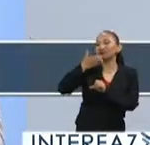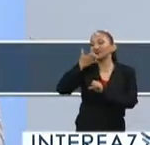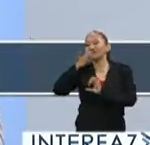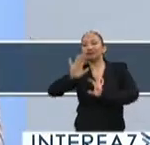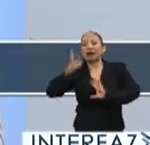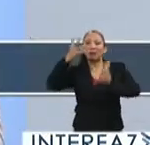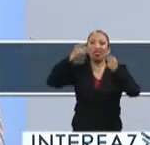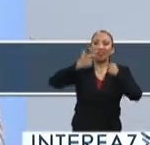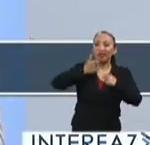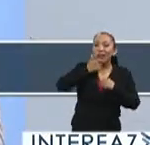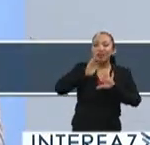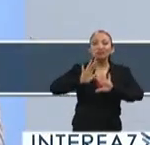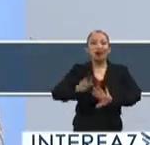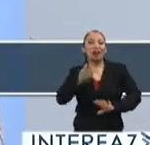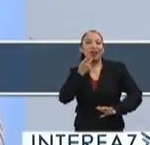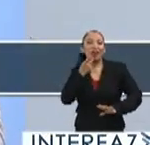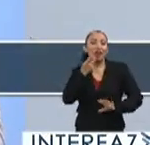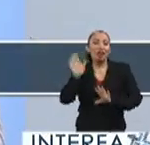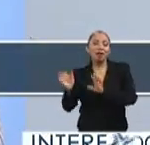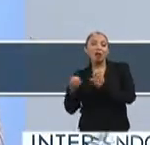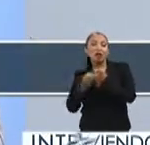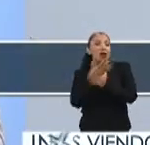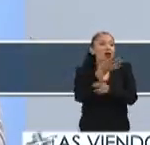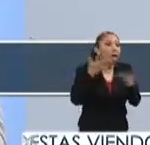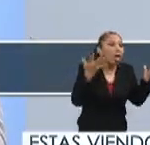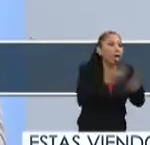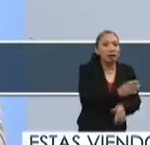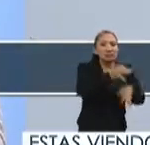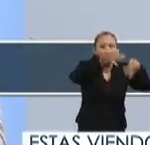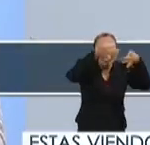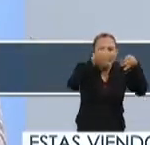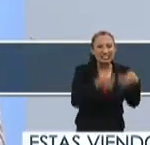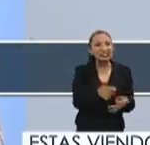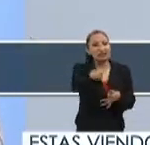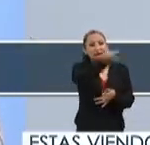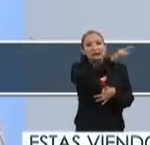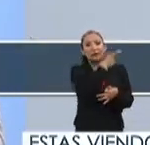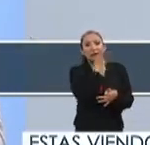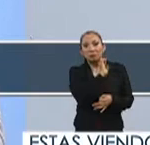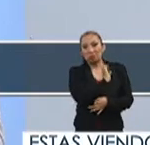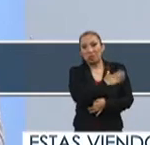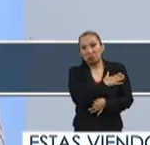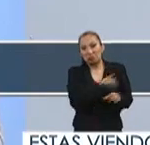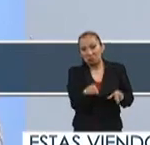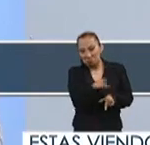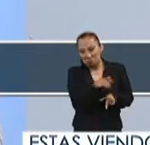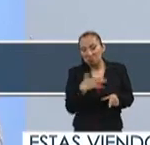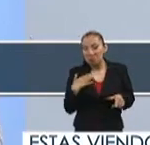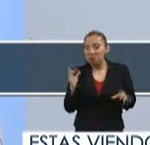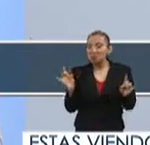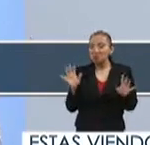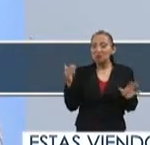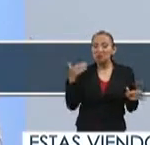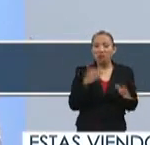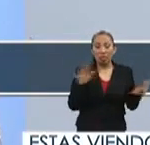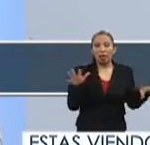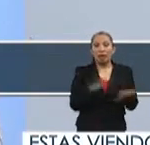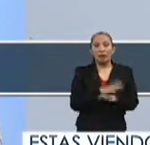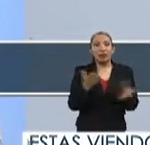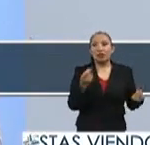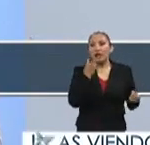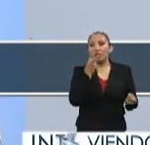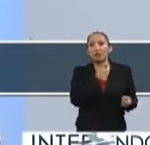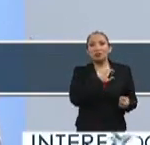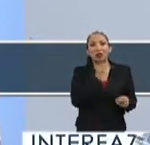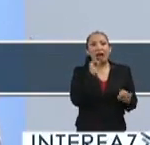estás ahí aprendiendo inglés y ahí estás hablando en inglés, pero sales y te enfrentas a que todo el mundo habla español. Y llegando allá, de repente todo cambia y ya nadie